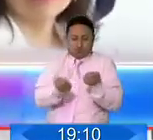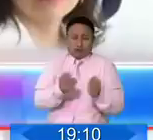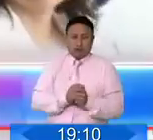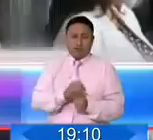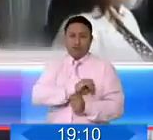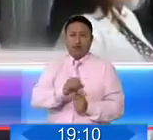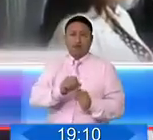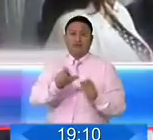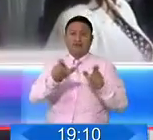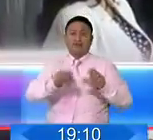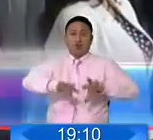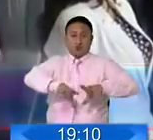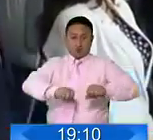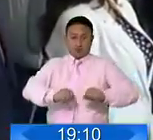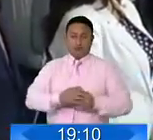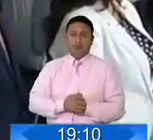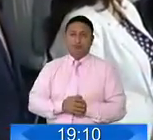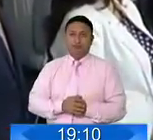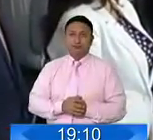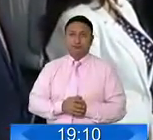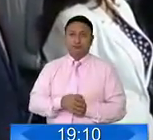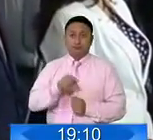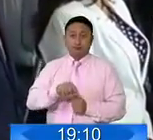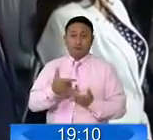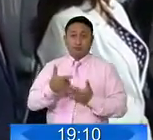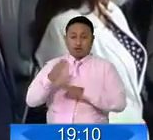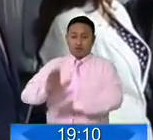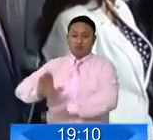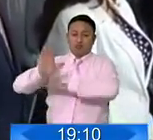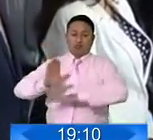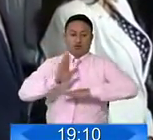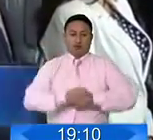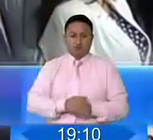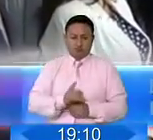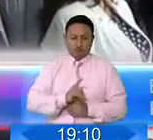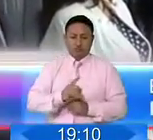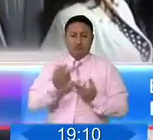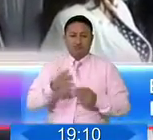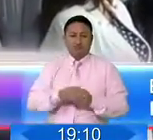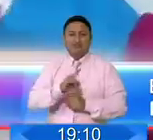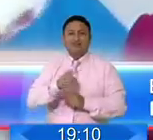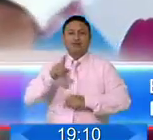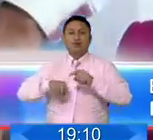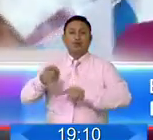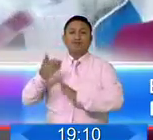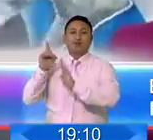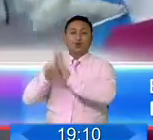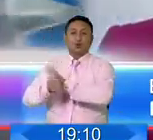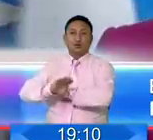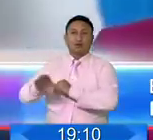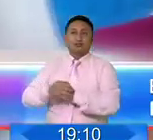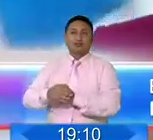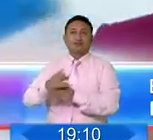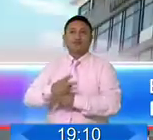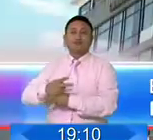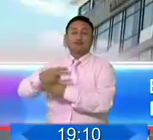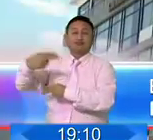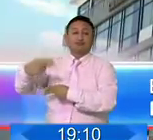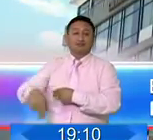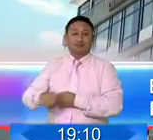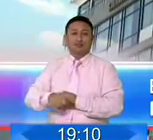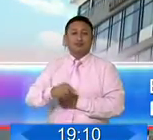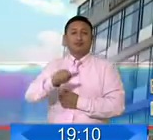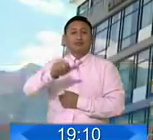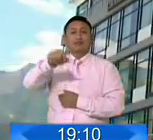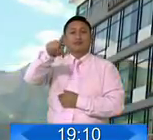de la corrupción. Pero este espacio no solo fue de posesiones, sino también de denuncias formuladas por la consejera Sobeida Aragundi, quien en función de